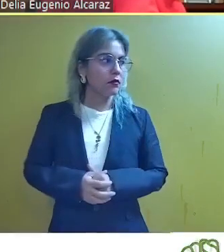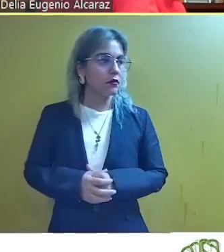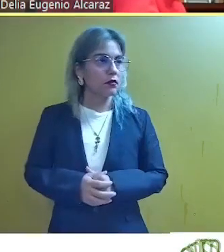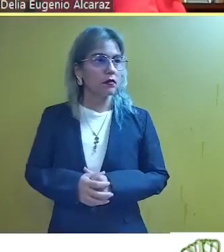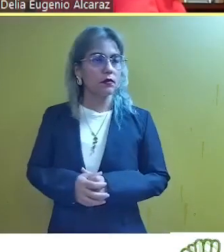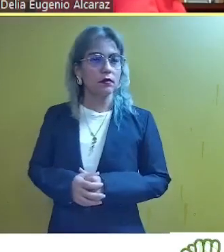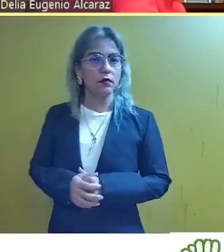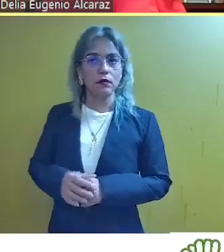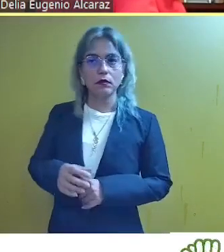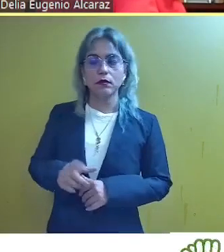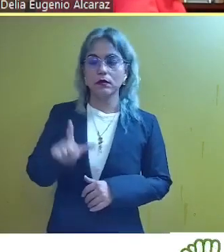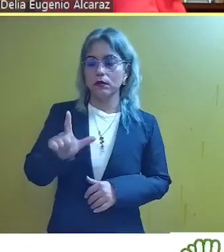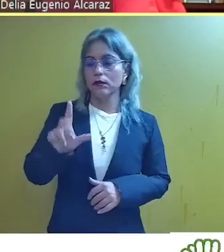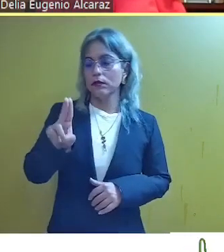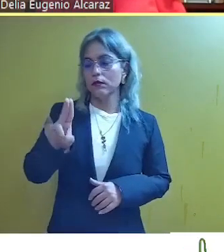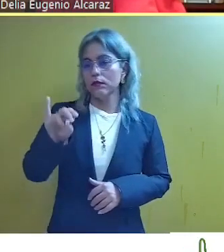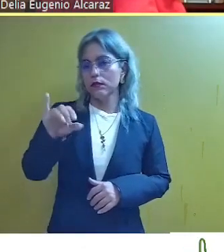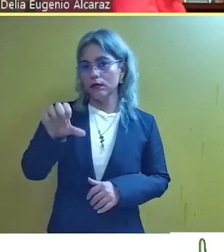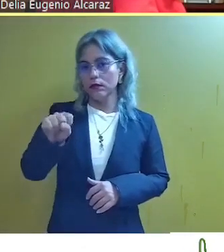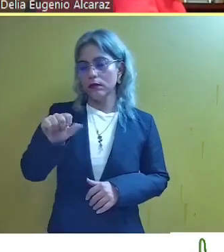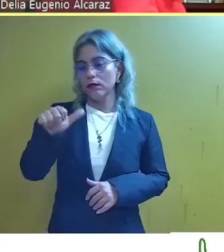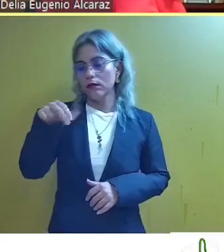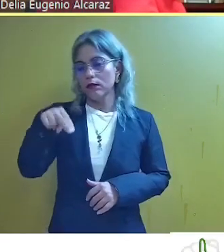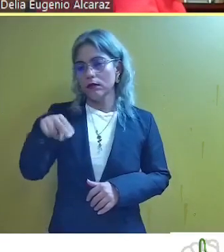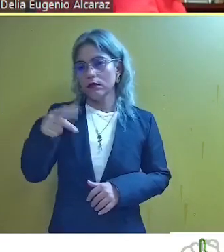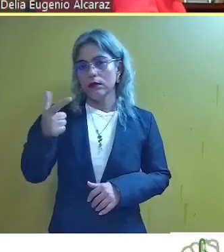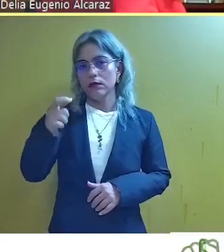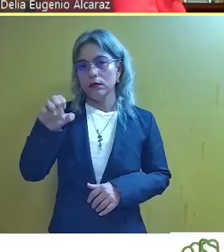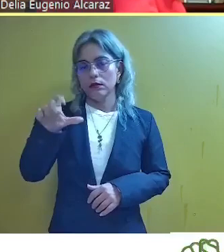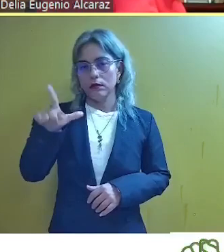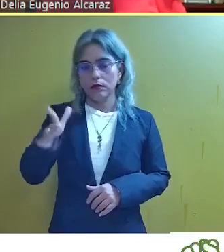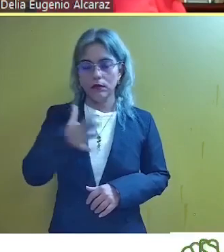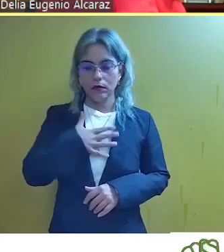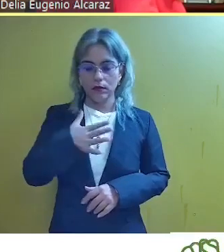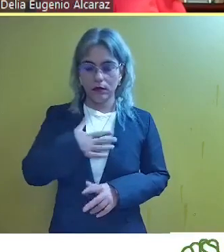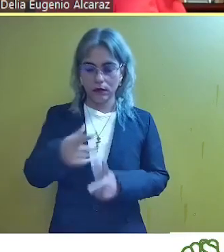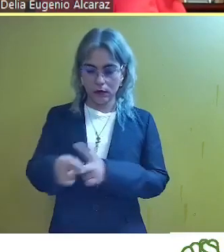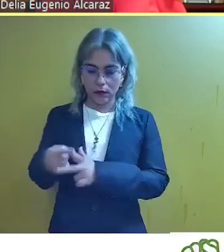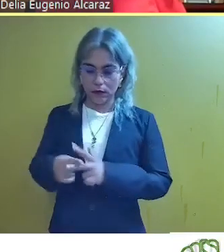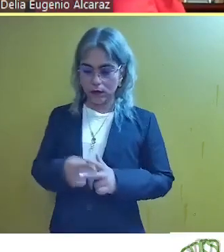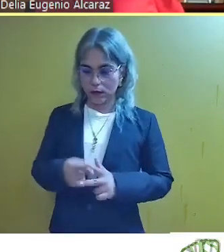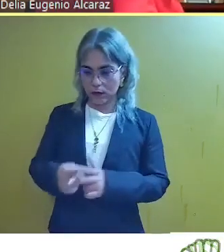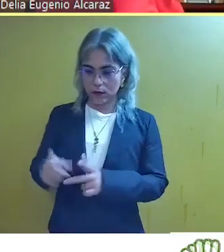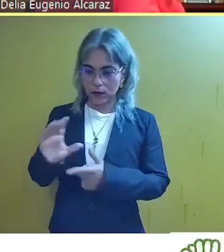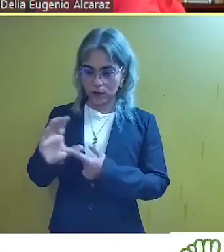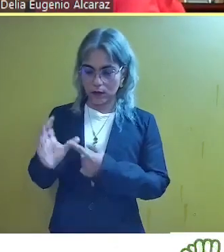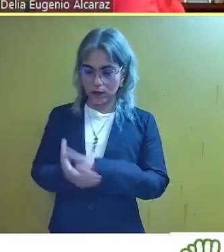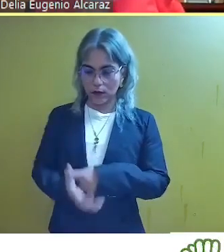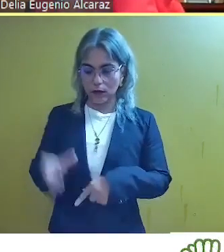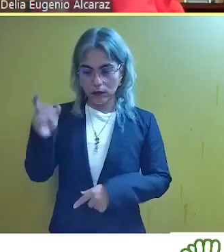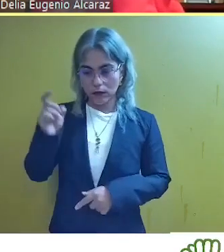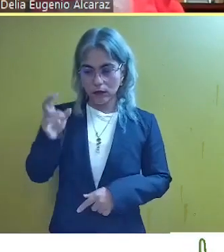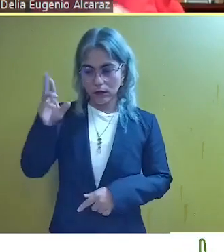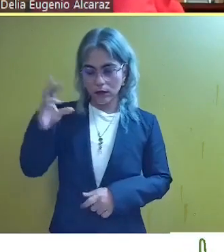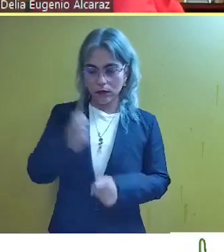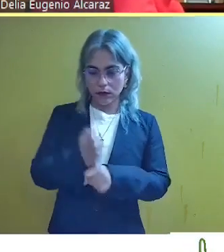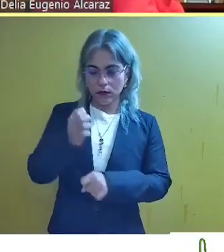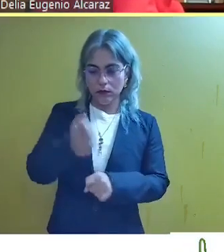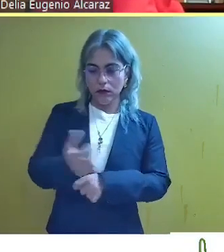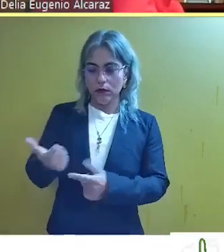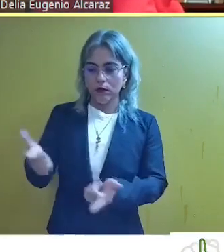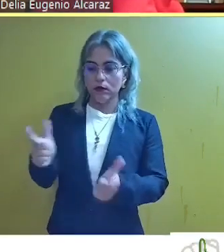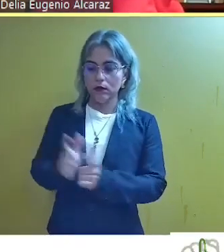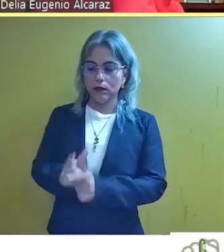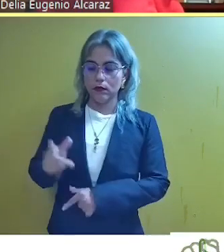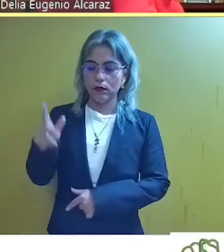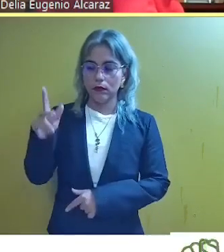sé Luis Ángel Reyes Acevedo, en mi carácter de tesorero del Comité Directivo Estatal del Partido Acción